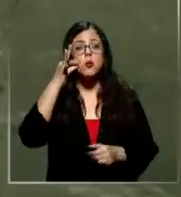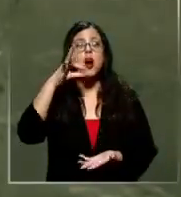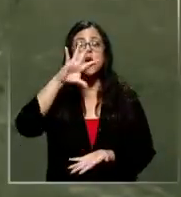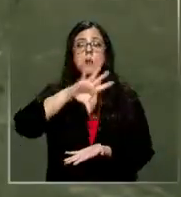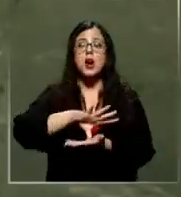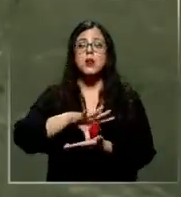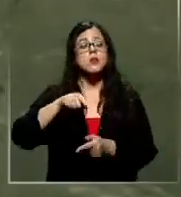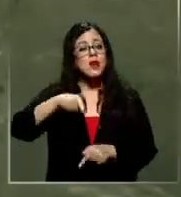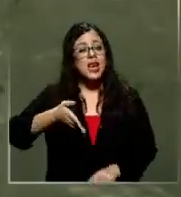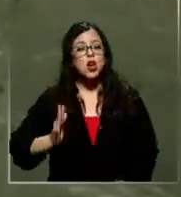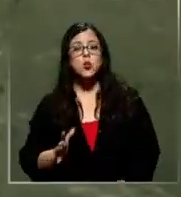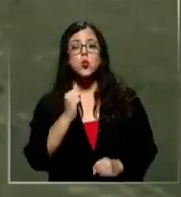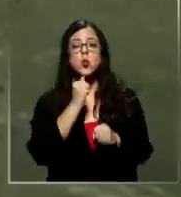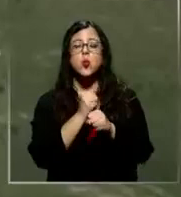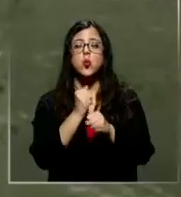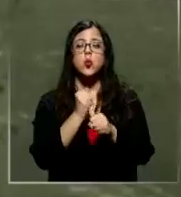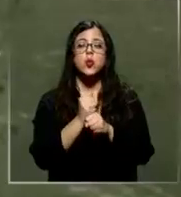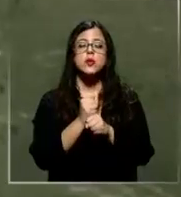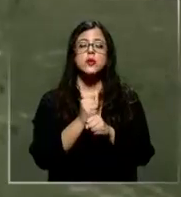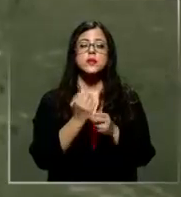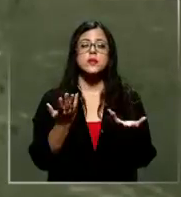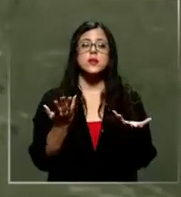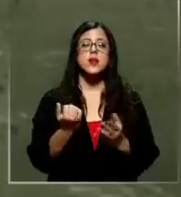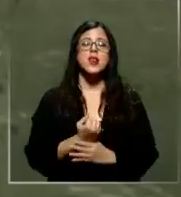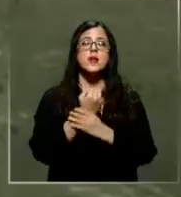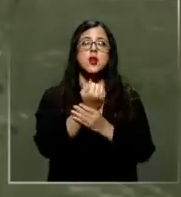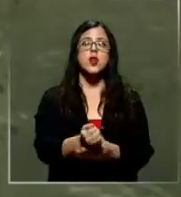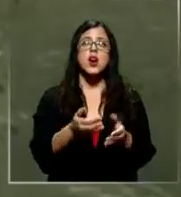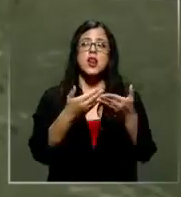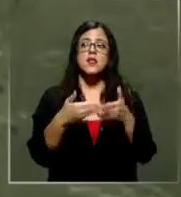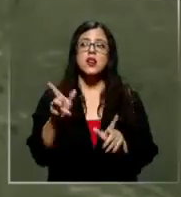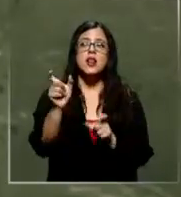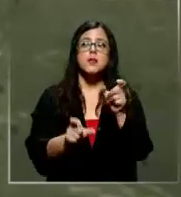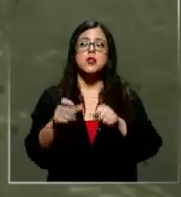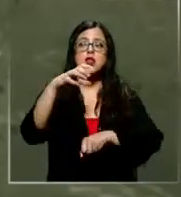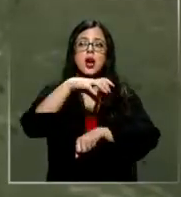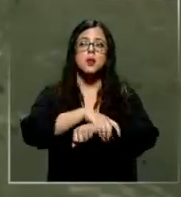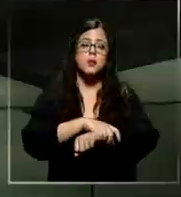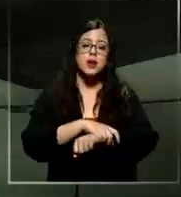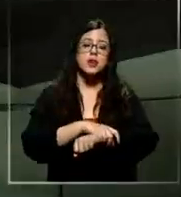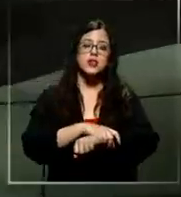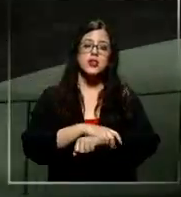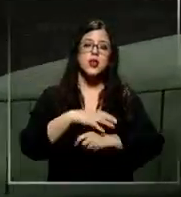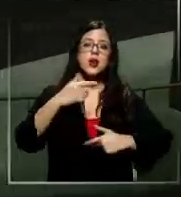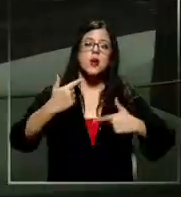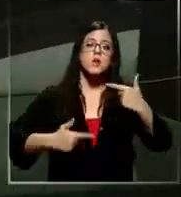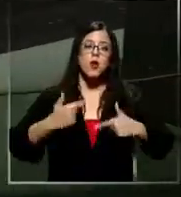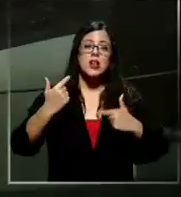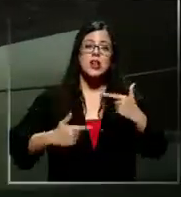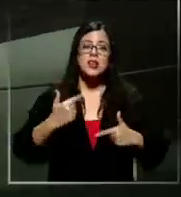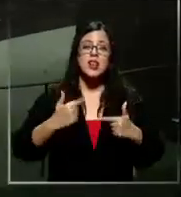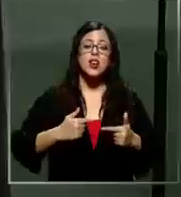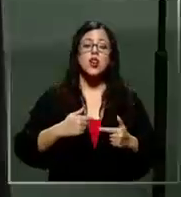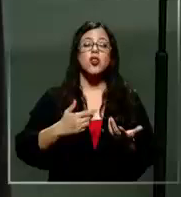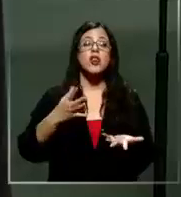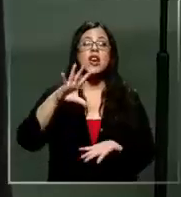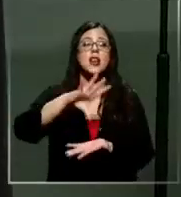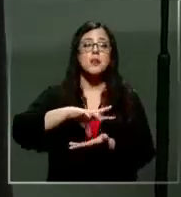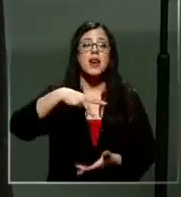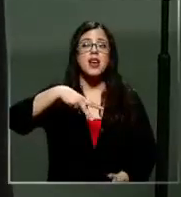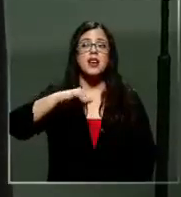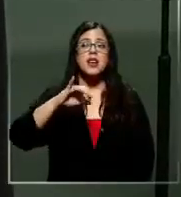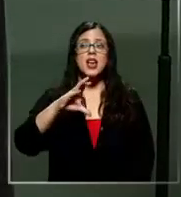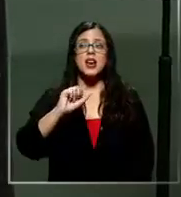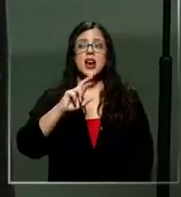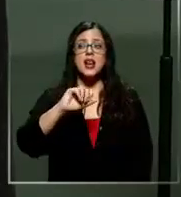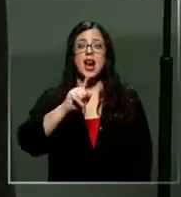A seguir trabajando para contribuir a la liberación de los presos políticos en Nicaragua. Lo planteó ante representantes de todo el mundo en la